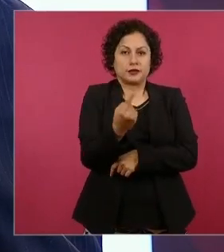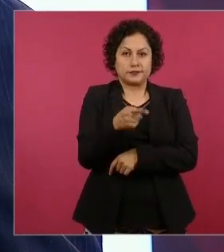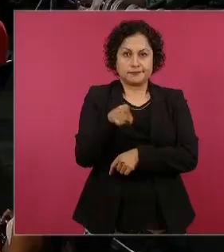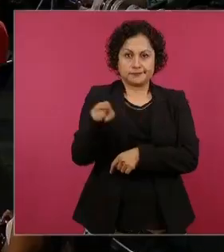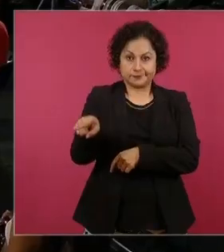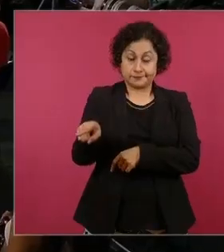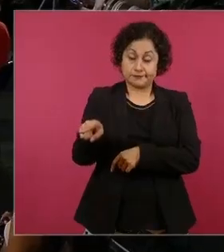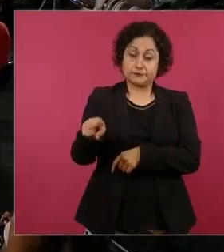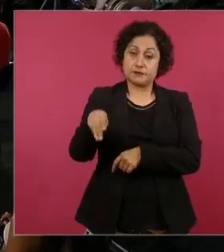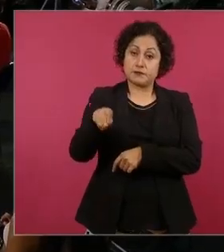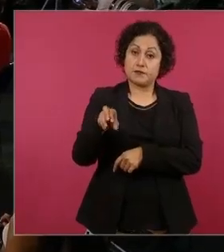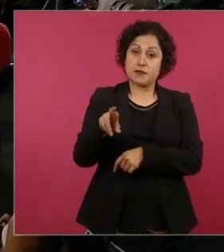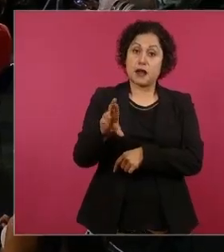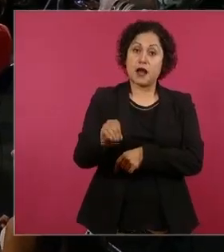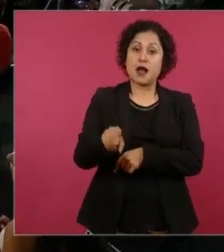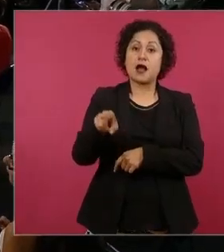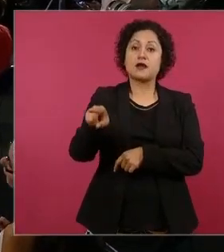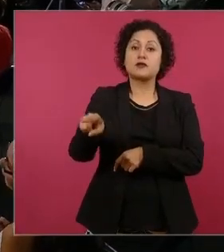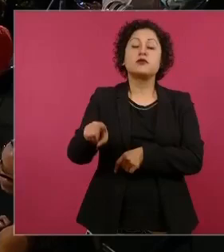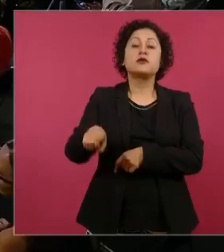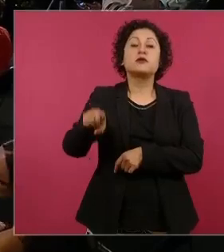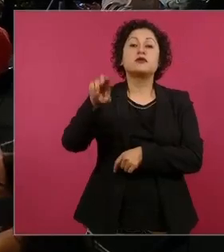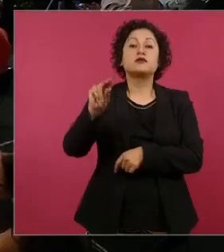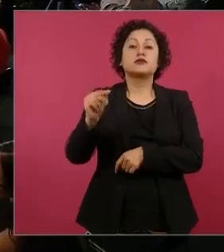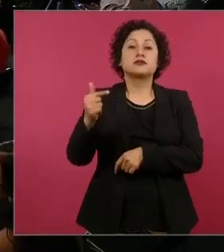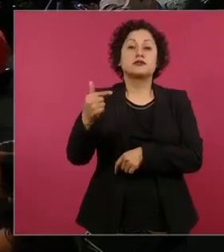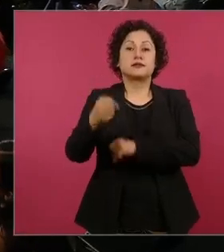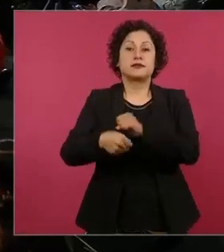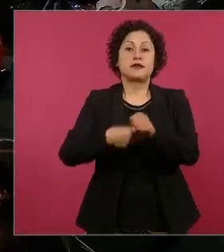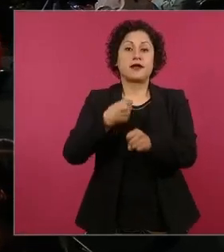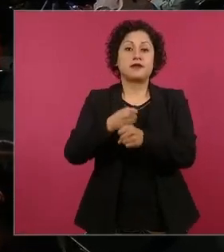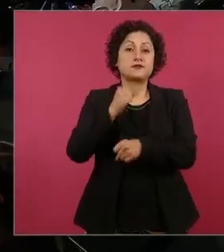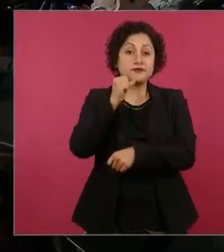murió ayer a los 87 años.